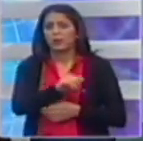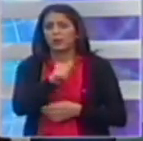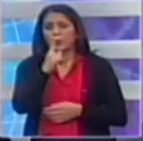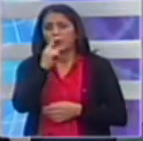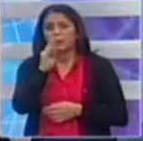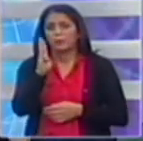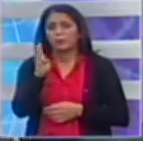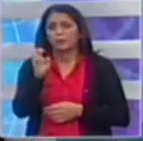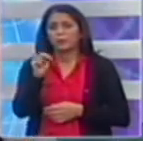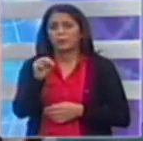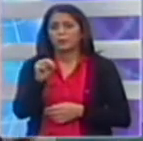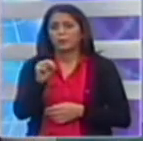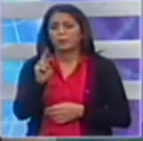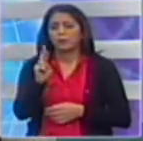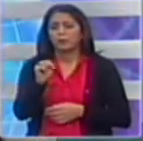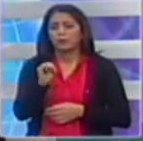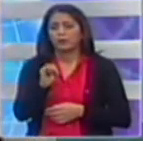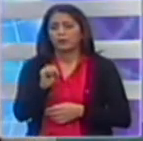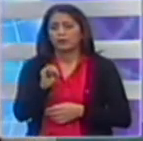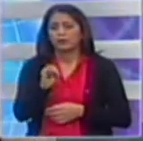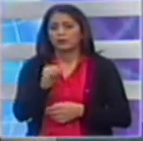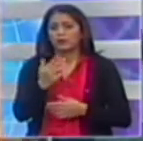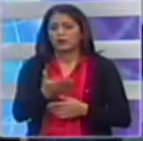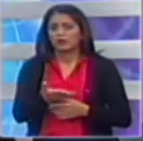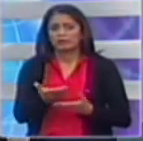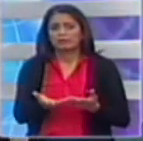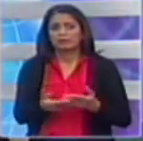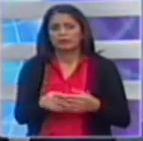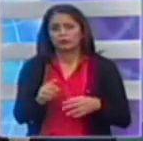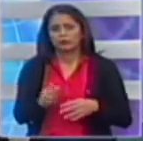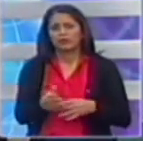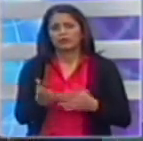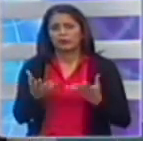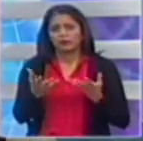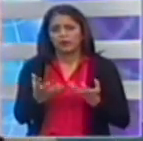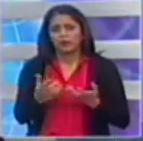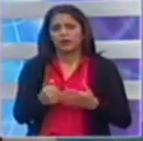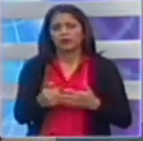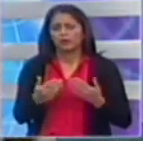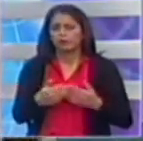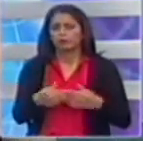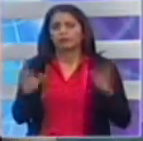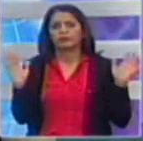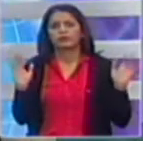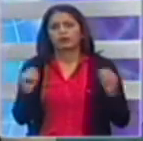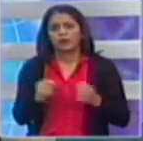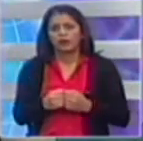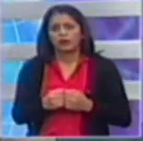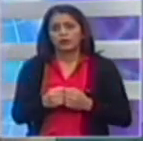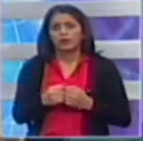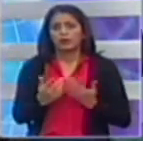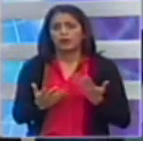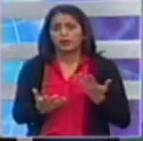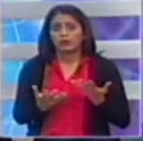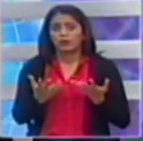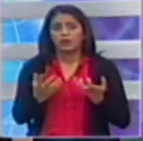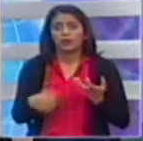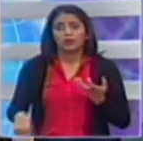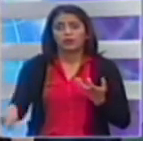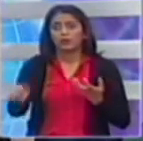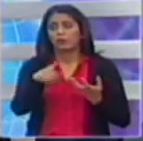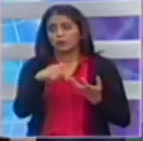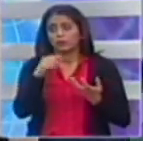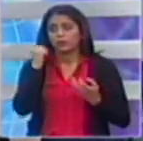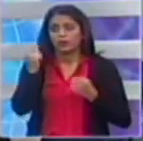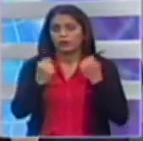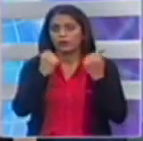un actor anti-establishment tratando de romper estos esquemas normales que tenían este bipartidismo, y que levantó también muchísima